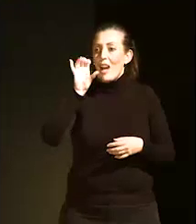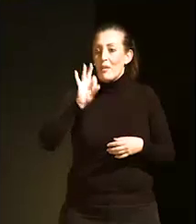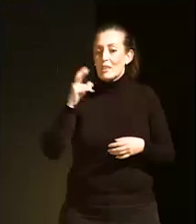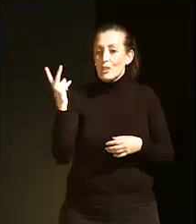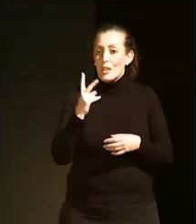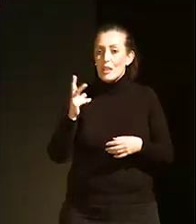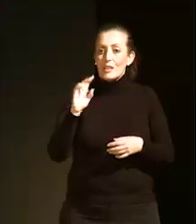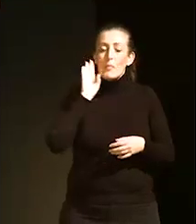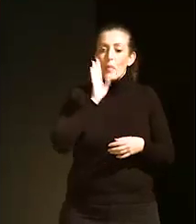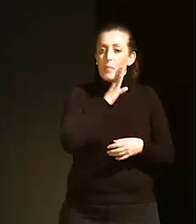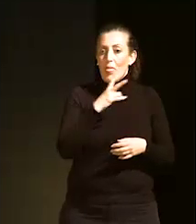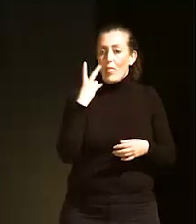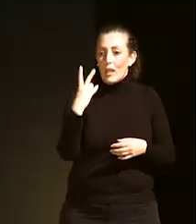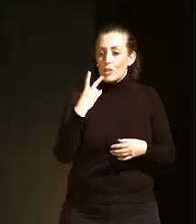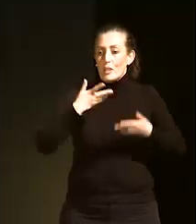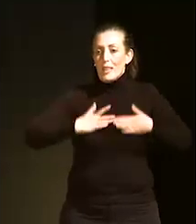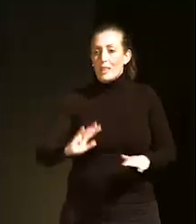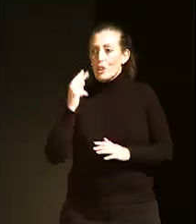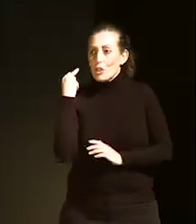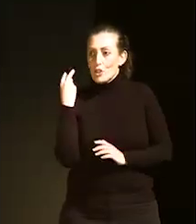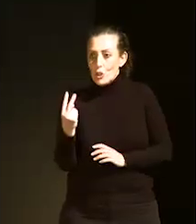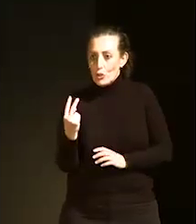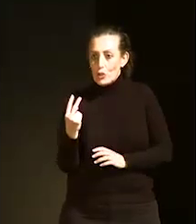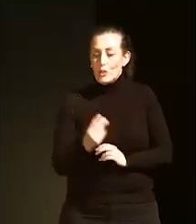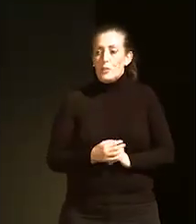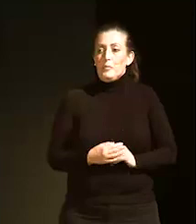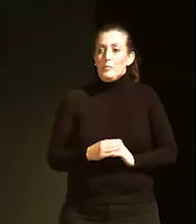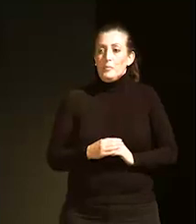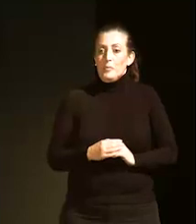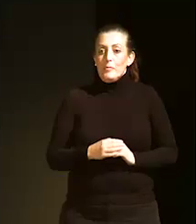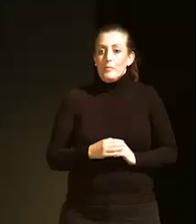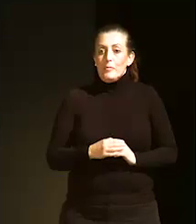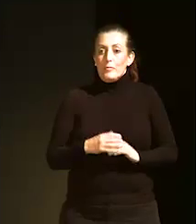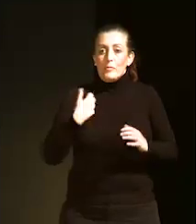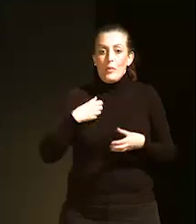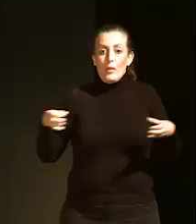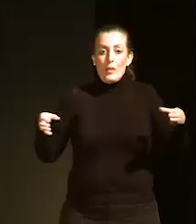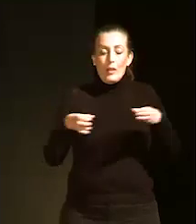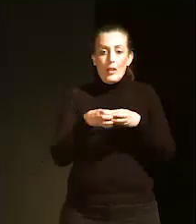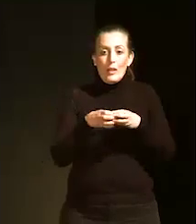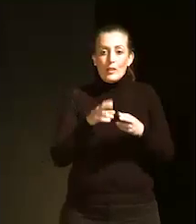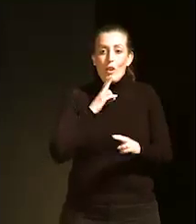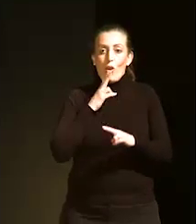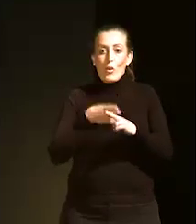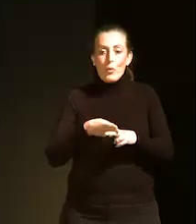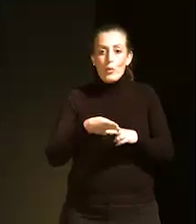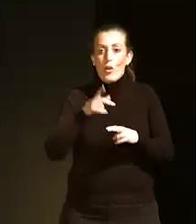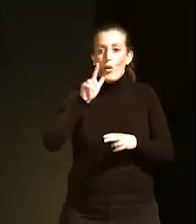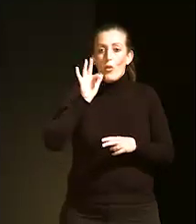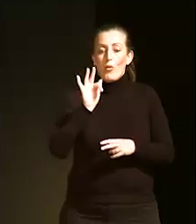tenemos ahora dos madres y dos hijas conformando el grupo las curanderas